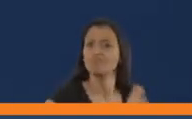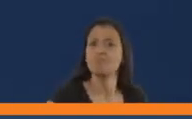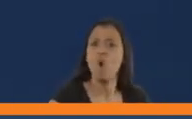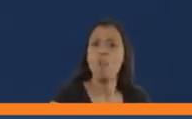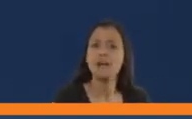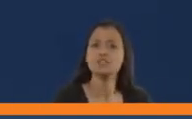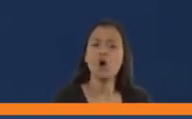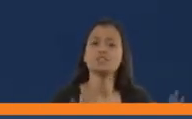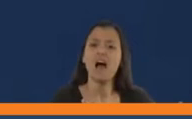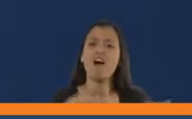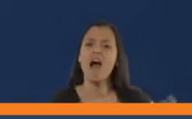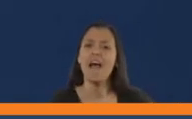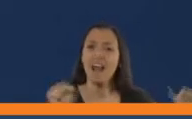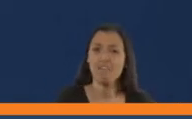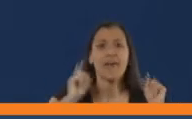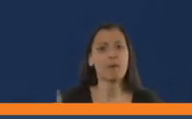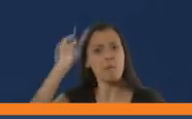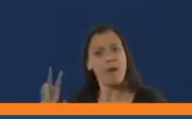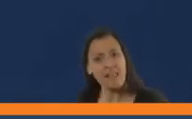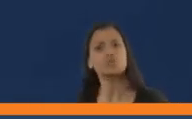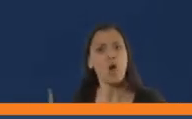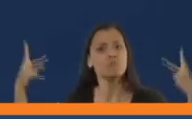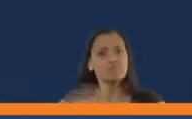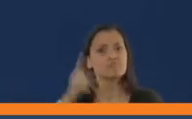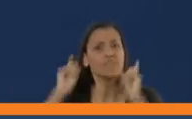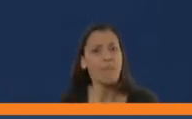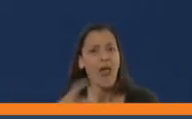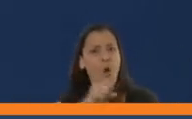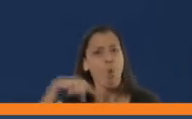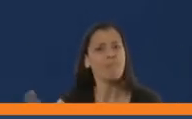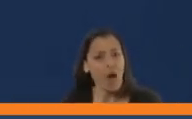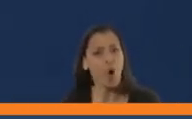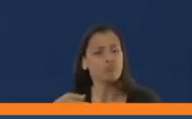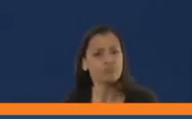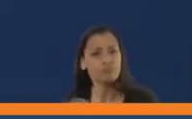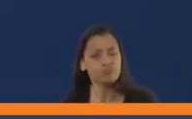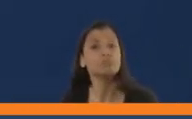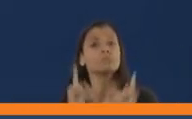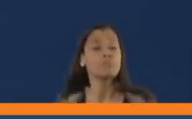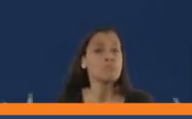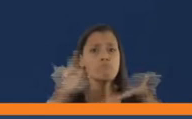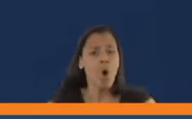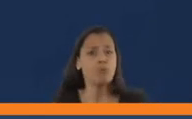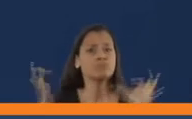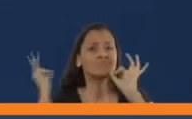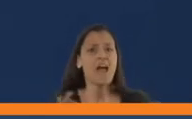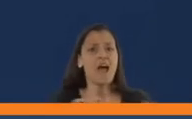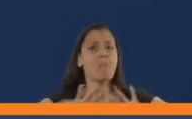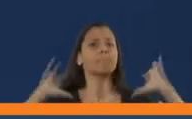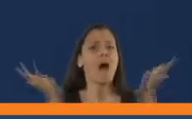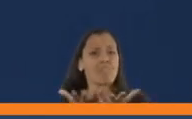fría y venezuela tolera otro mientras que una pandemia que asola a la humanidad